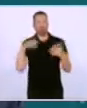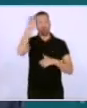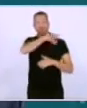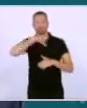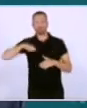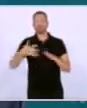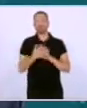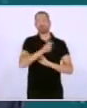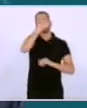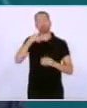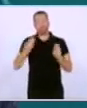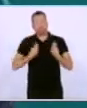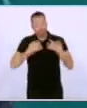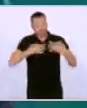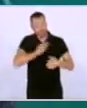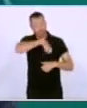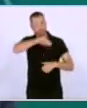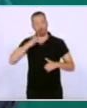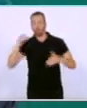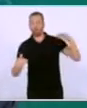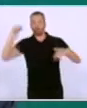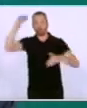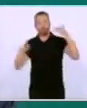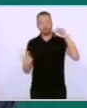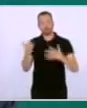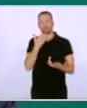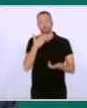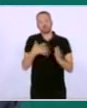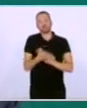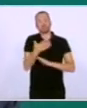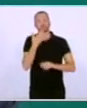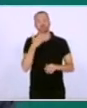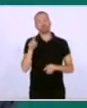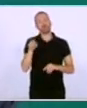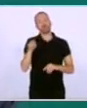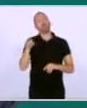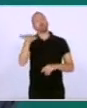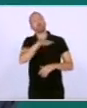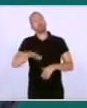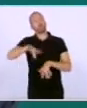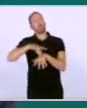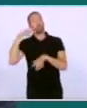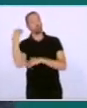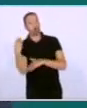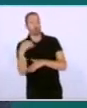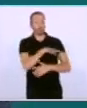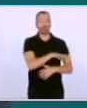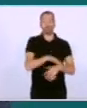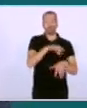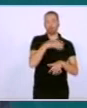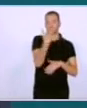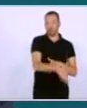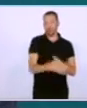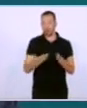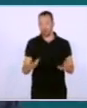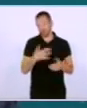españoles que viven en un territorio tengan peores prestaciones sanitarias que las que viven en otros territorios y que también tengan una